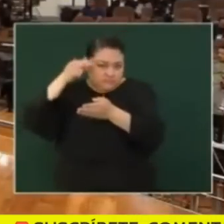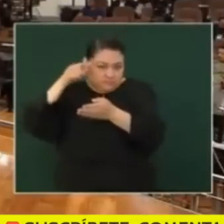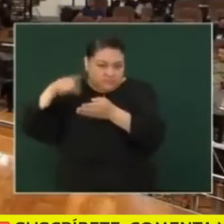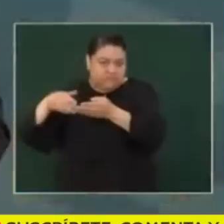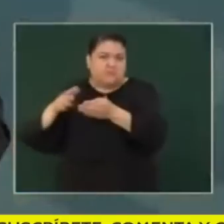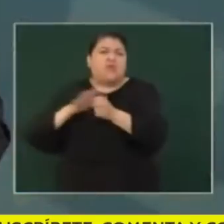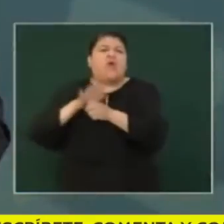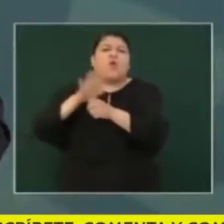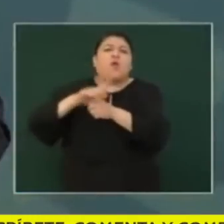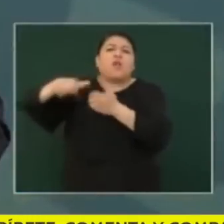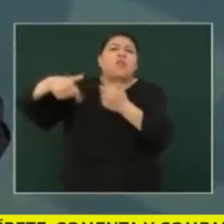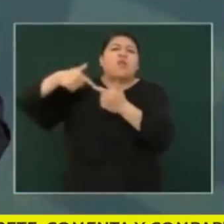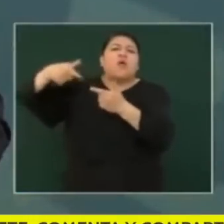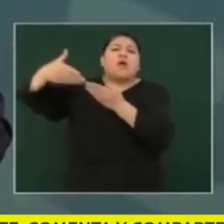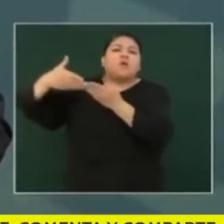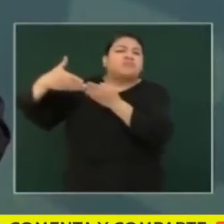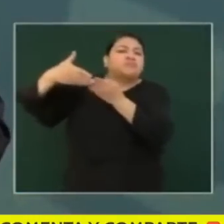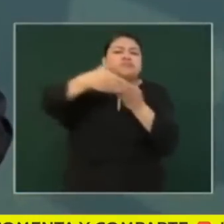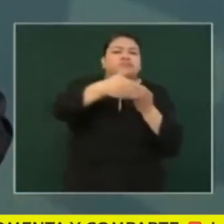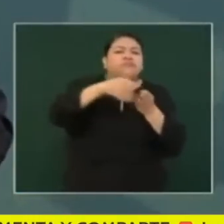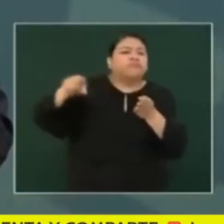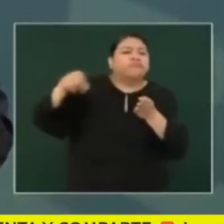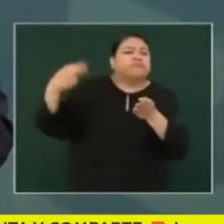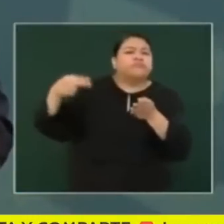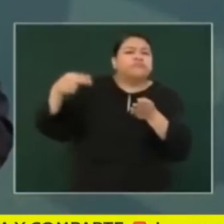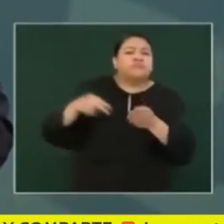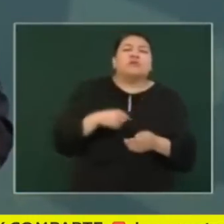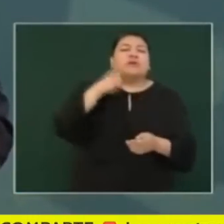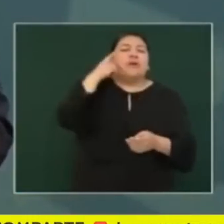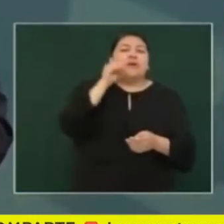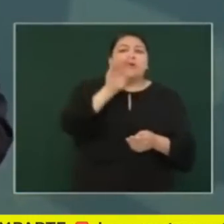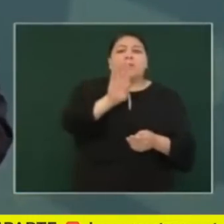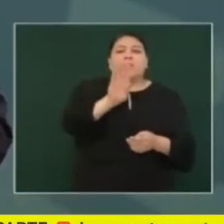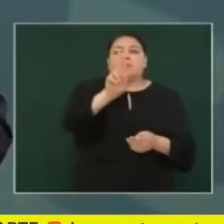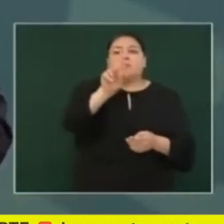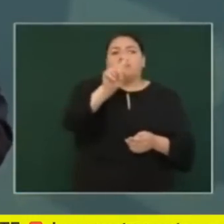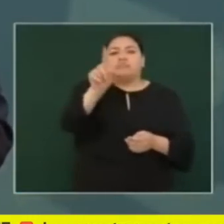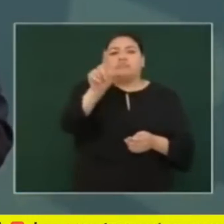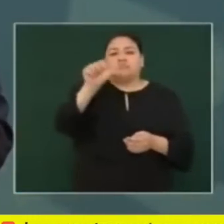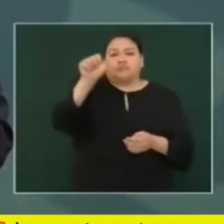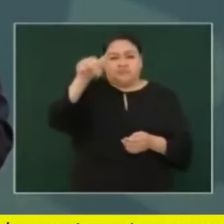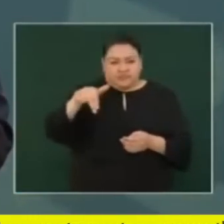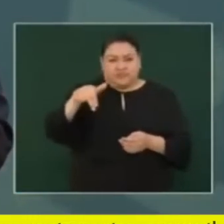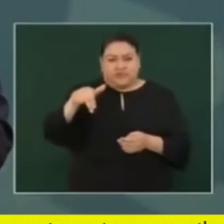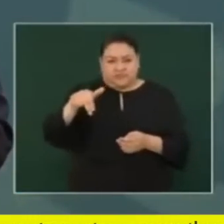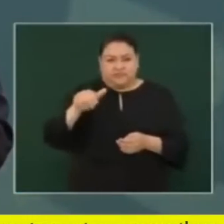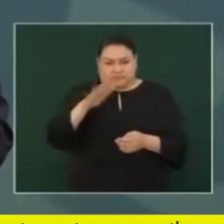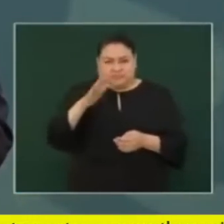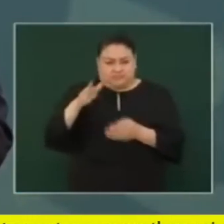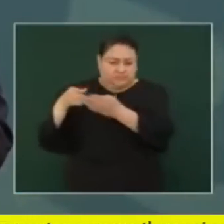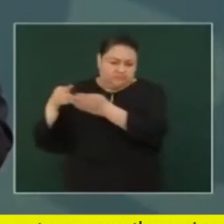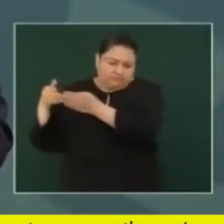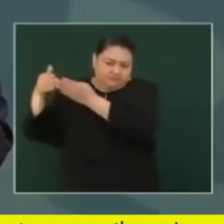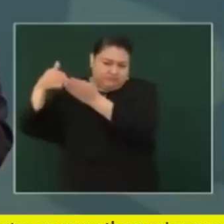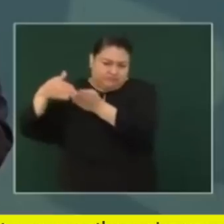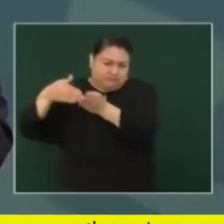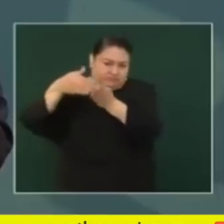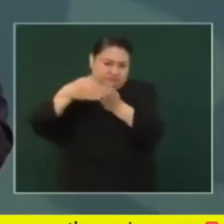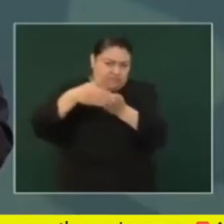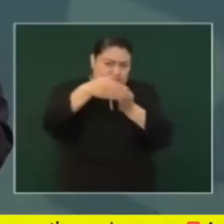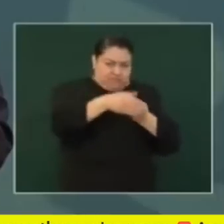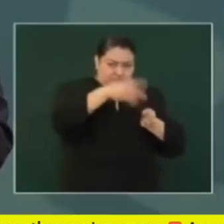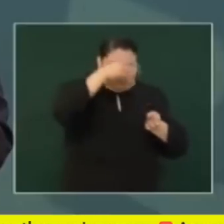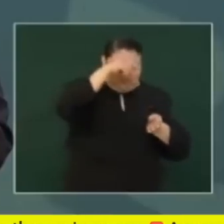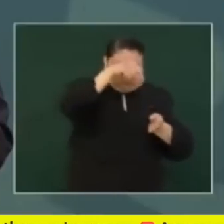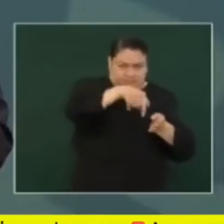perdón Creo que es gusano algo así no tengo todavía tenemos toda la información pero creo